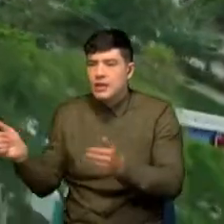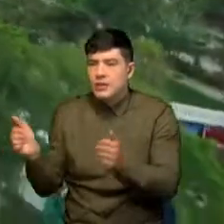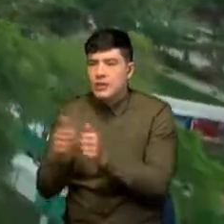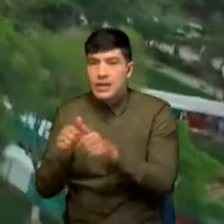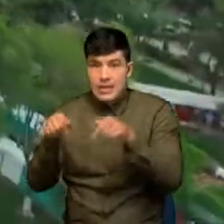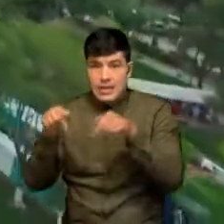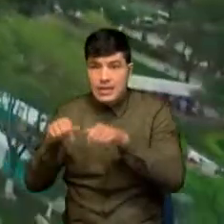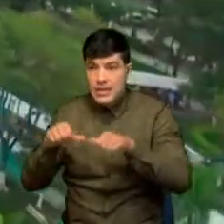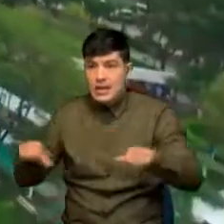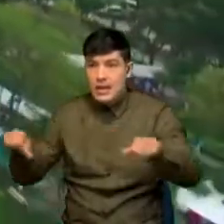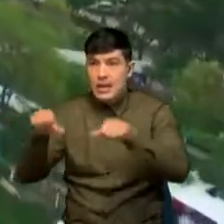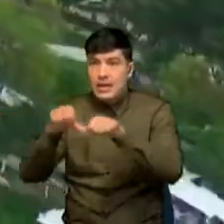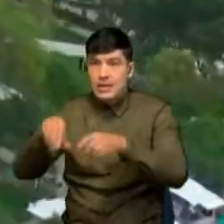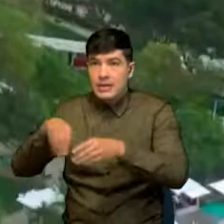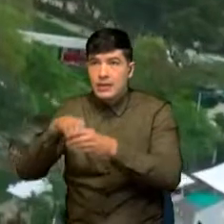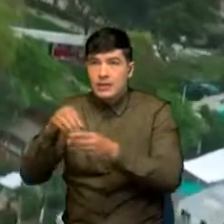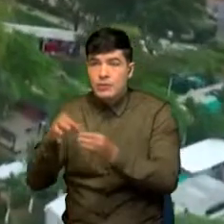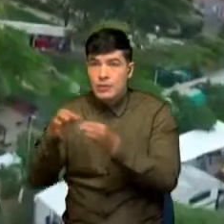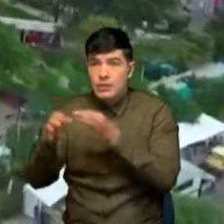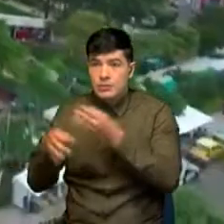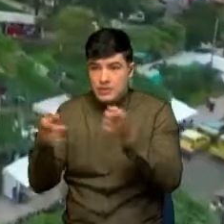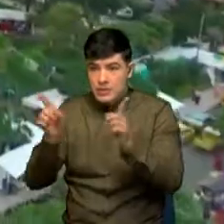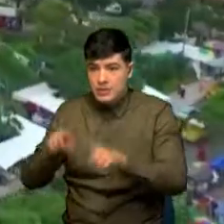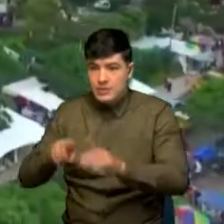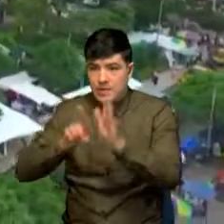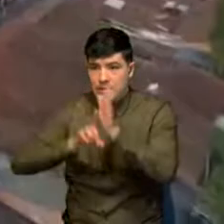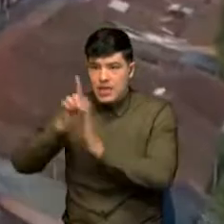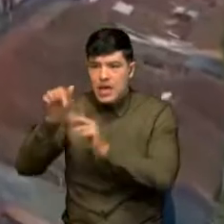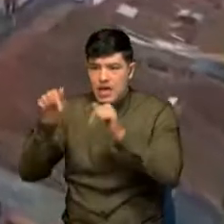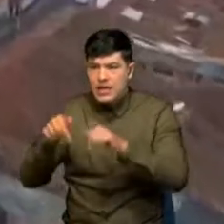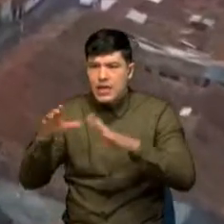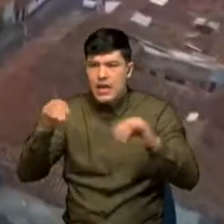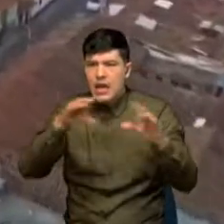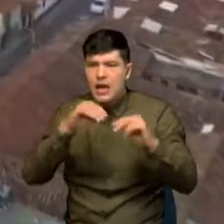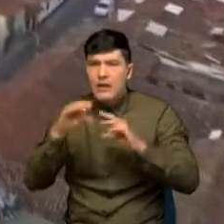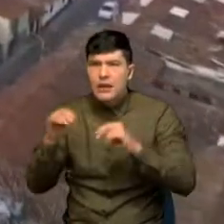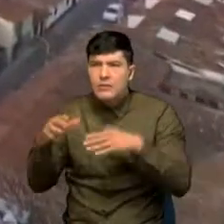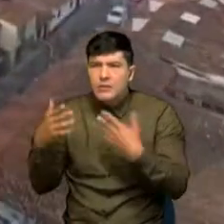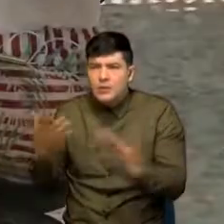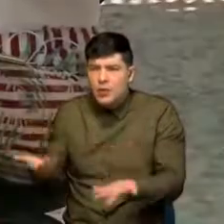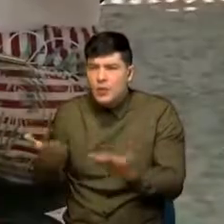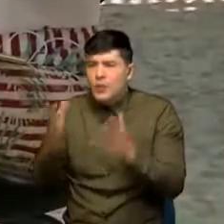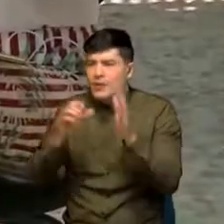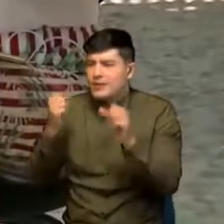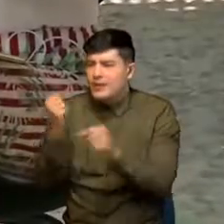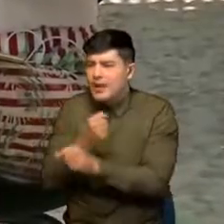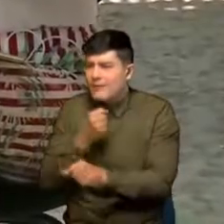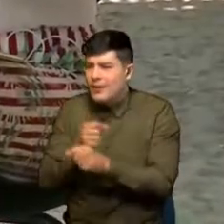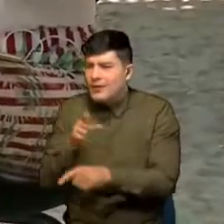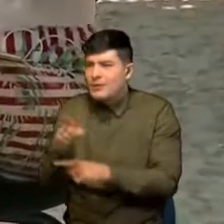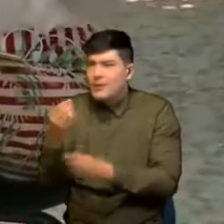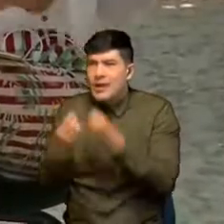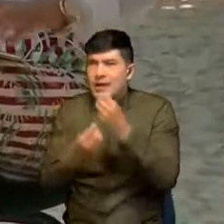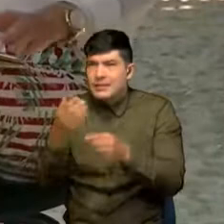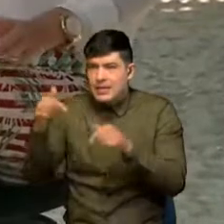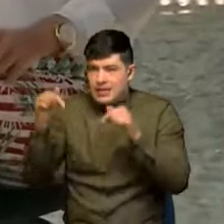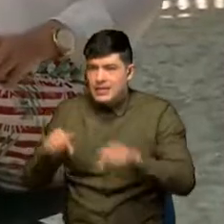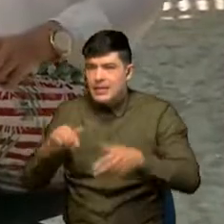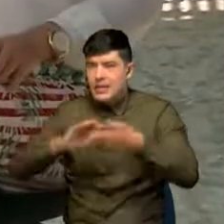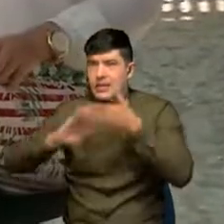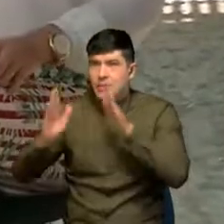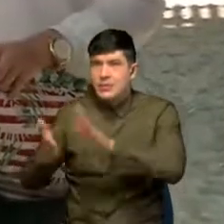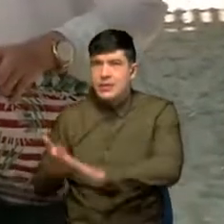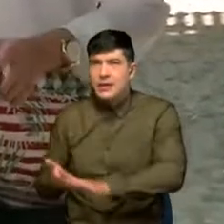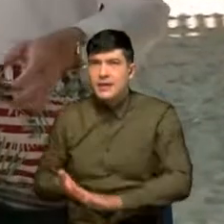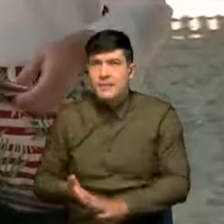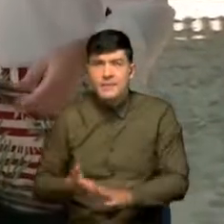del municipio y que también ha tenido un crecimiento. Hablemos un poco acerca de cómo ha sido precisamente ese trabajo que se ha realizado en esta comunidad.